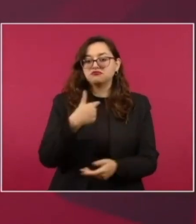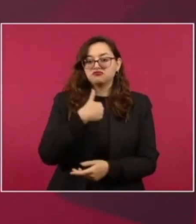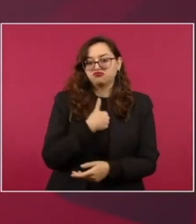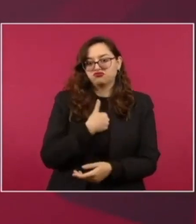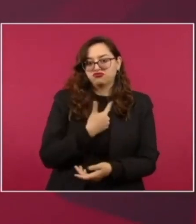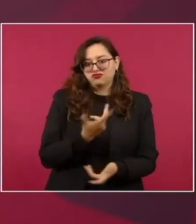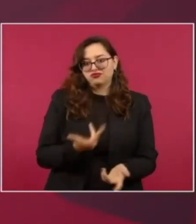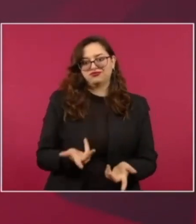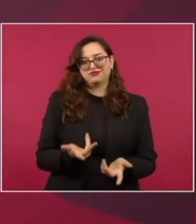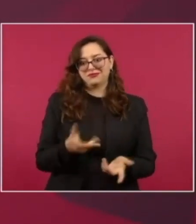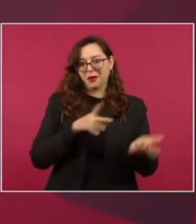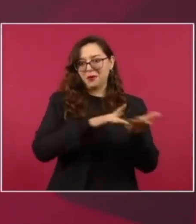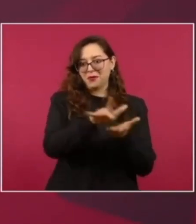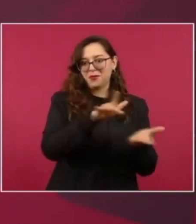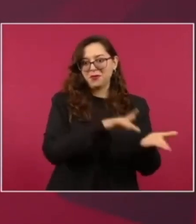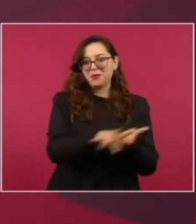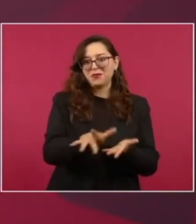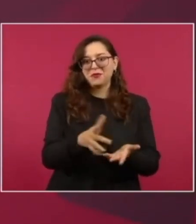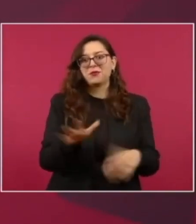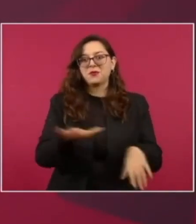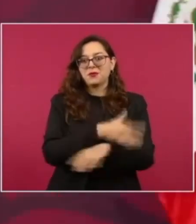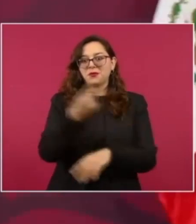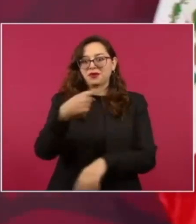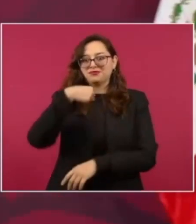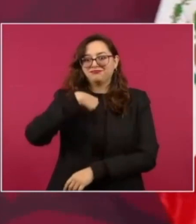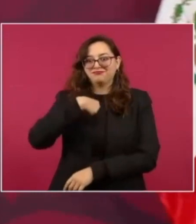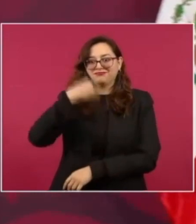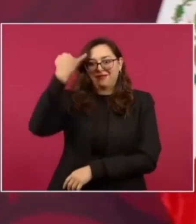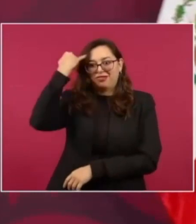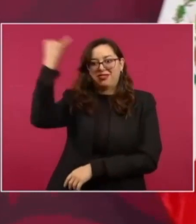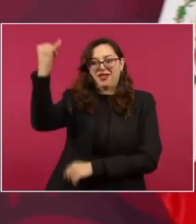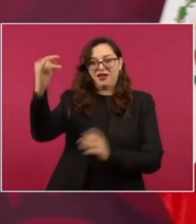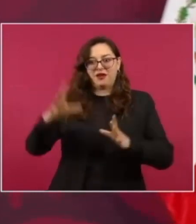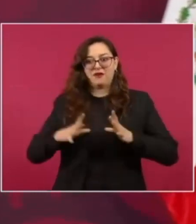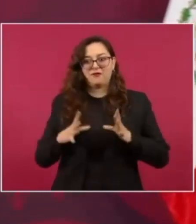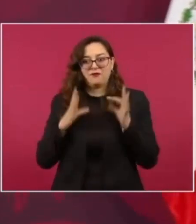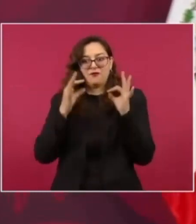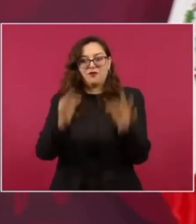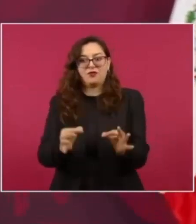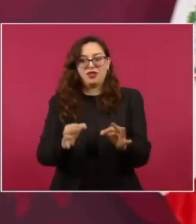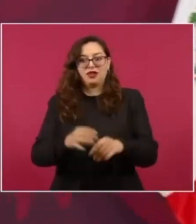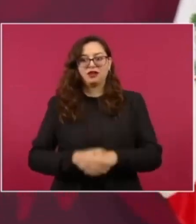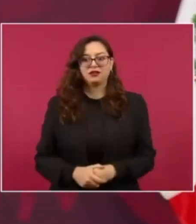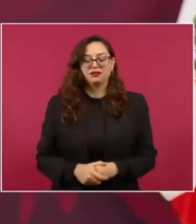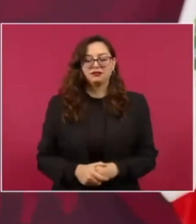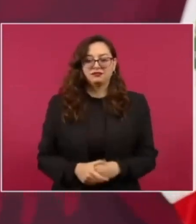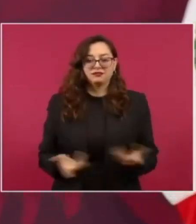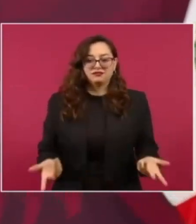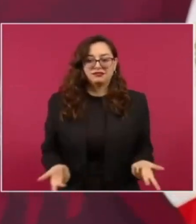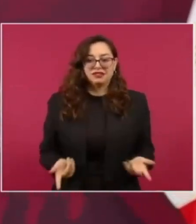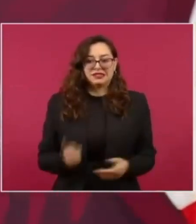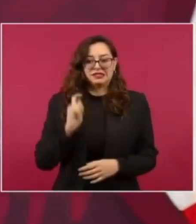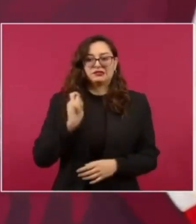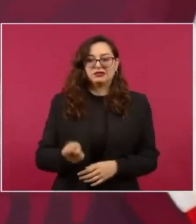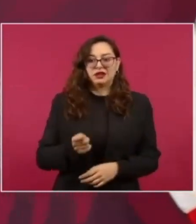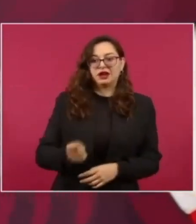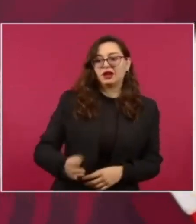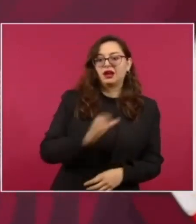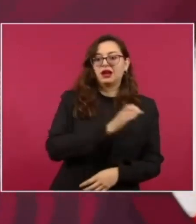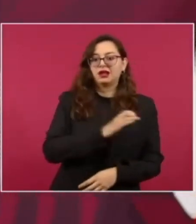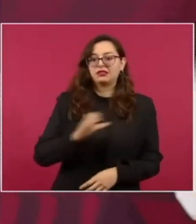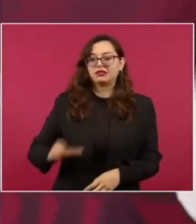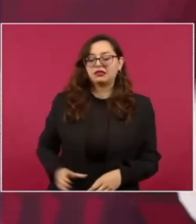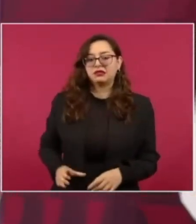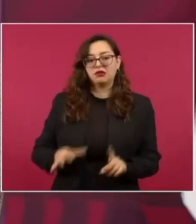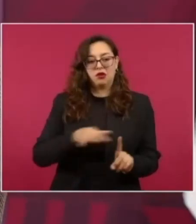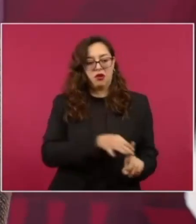cuando fui dirigente de ese partido, de que se eligiera a los